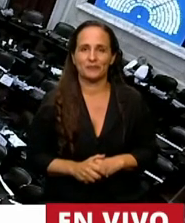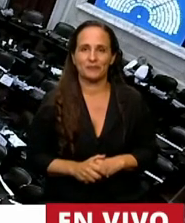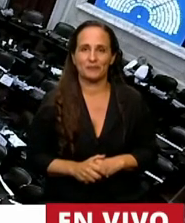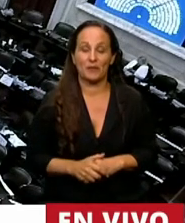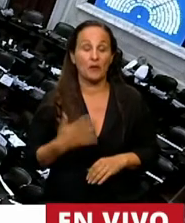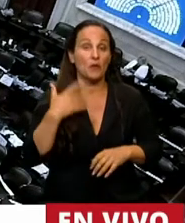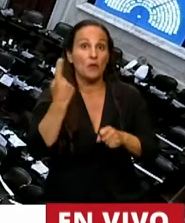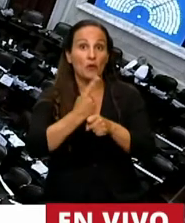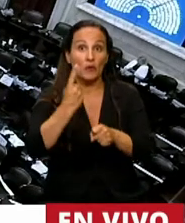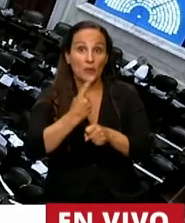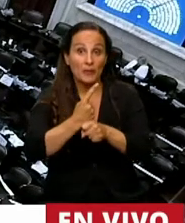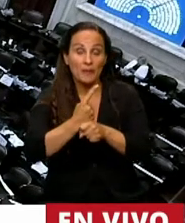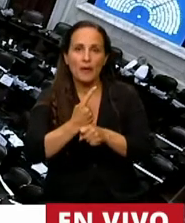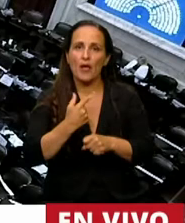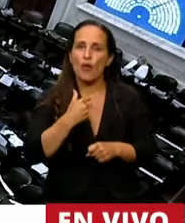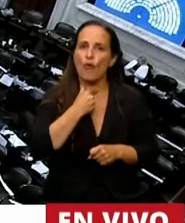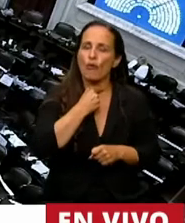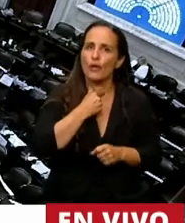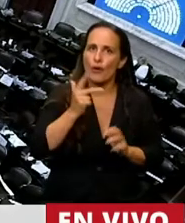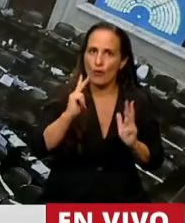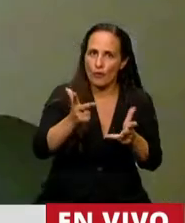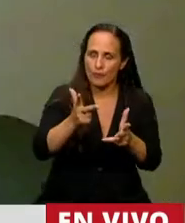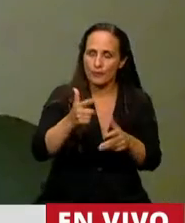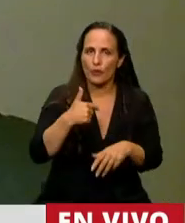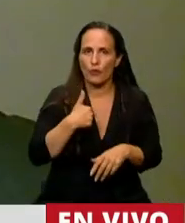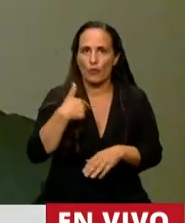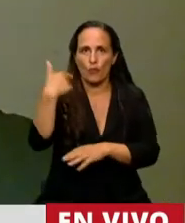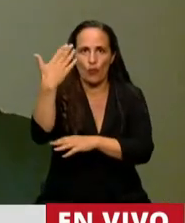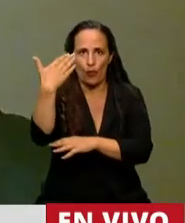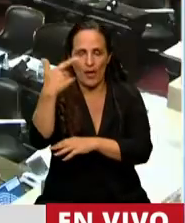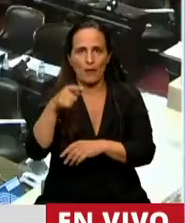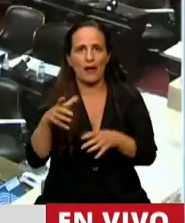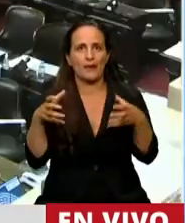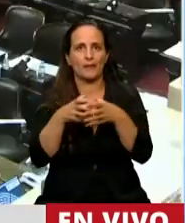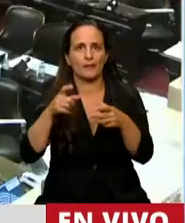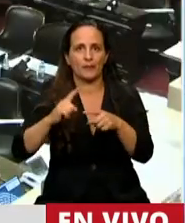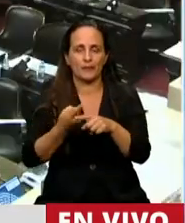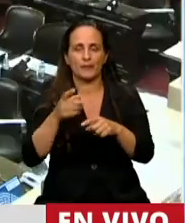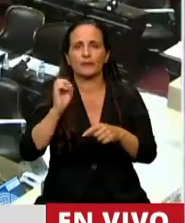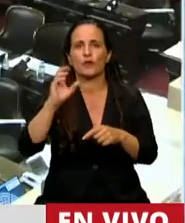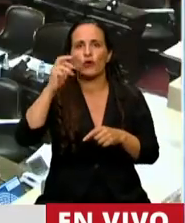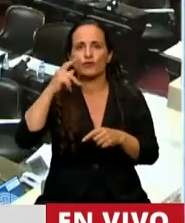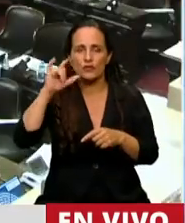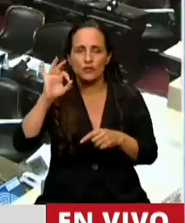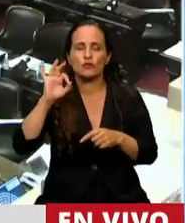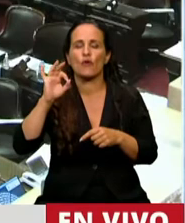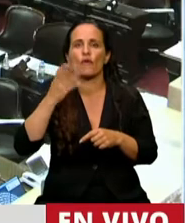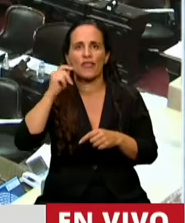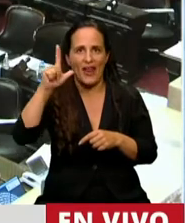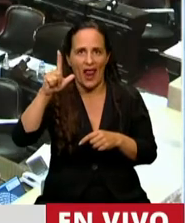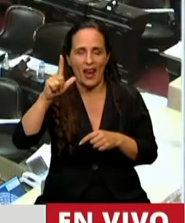En primer lugar, quiero señalar que voy a hablar en nombre del Bloque Consenso Federal, Bloque